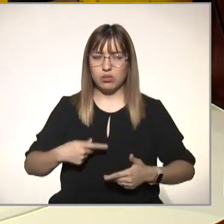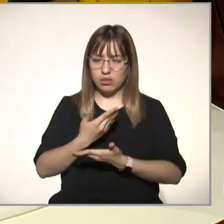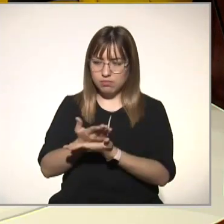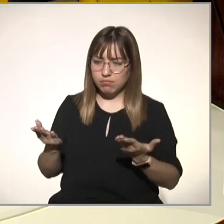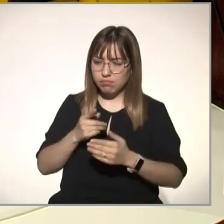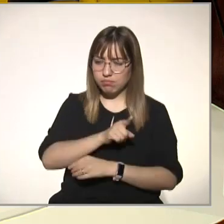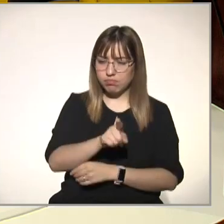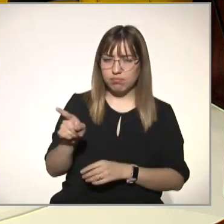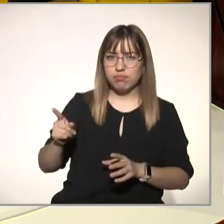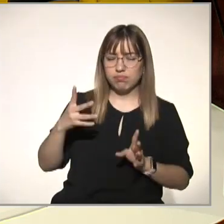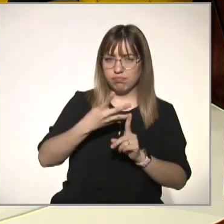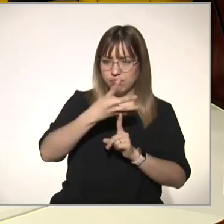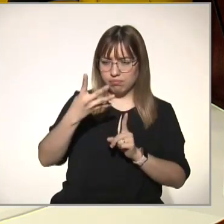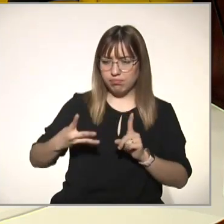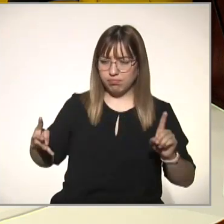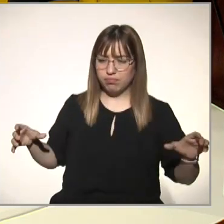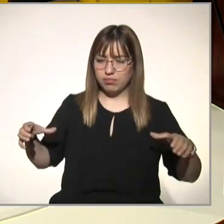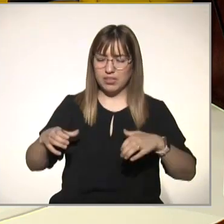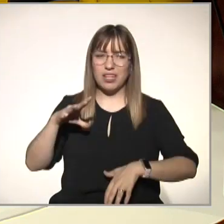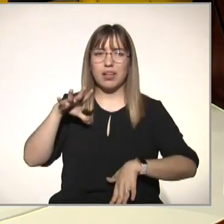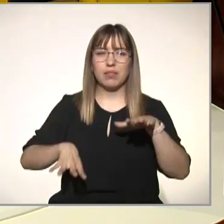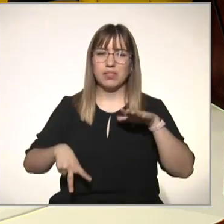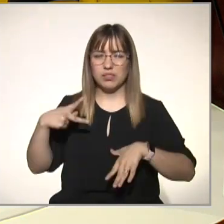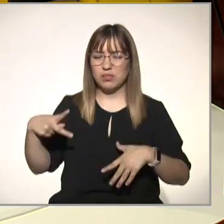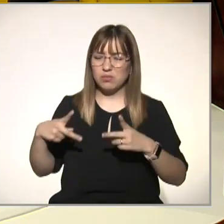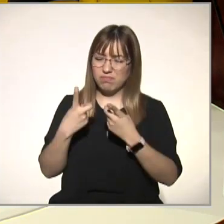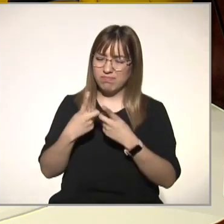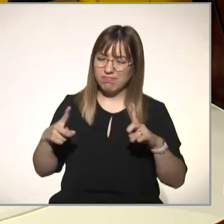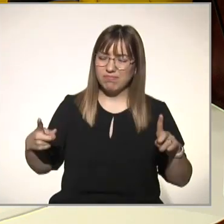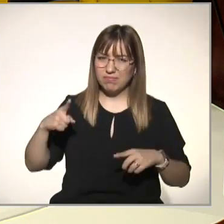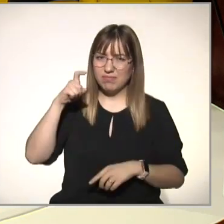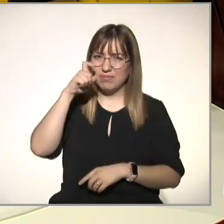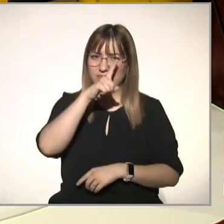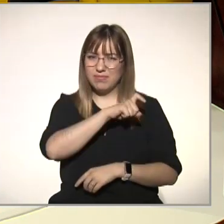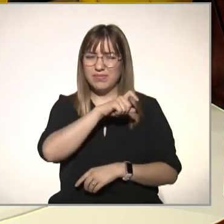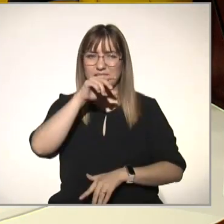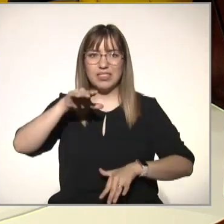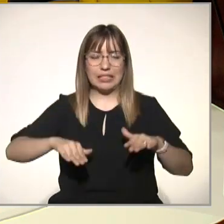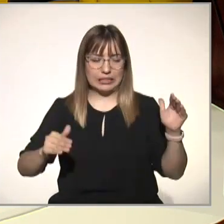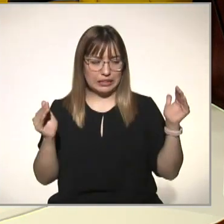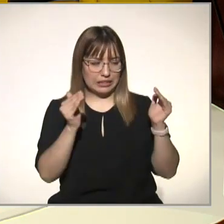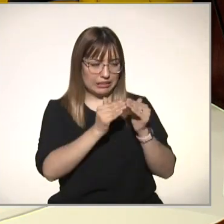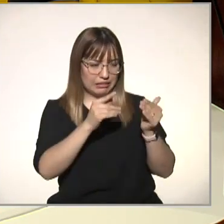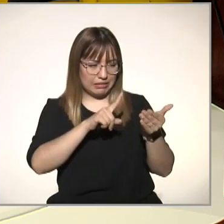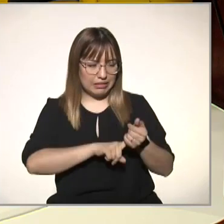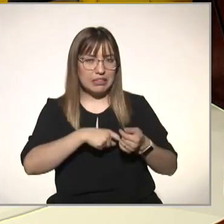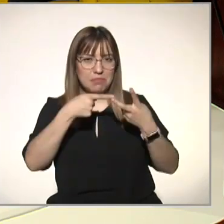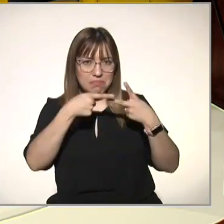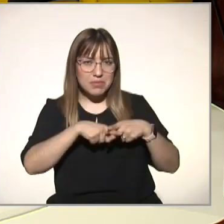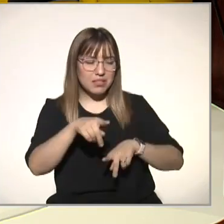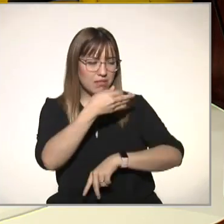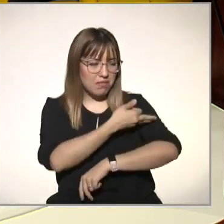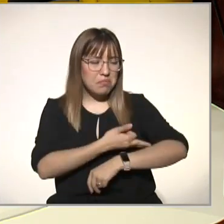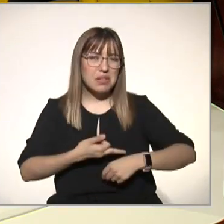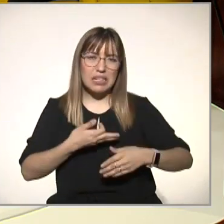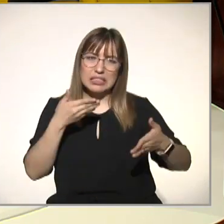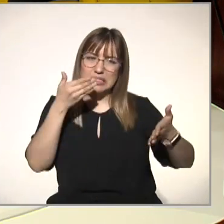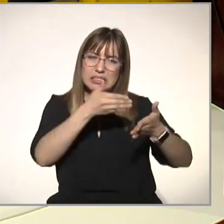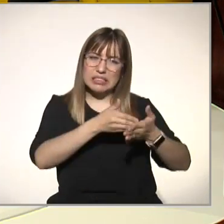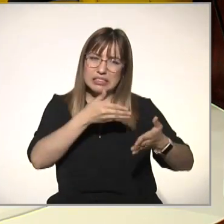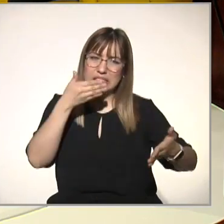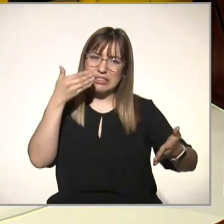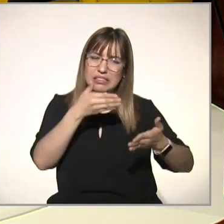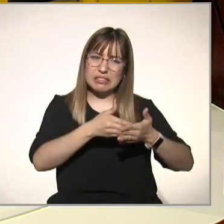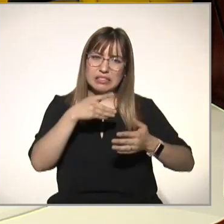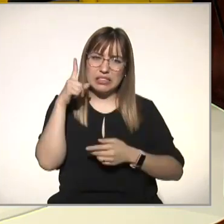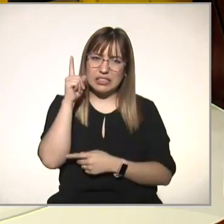vuelve algo que les merma mucho su desarrollo cuando desde la familia encuentran la primera barrera para no permitirles ser quienes son. Y en